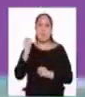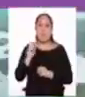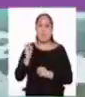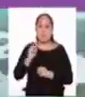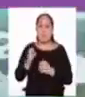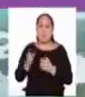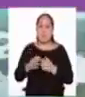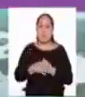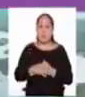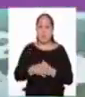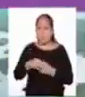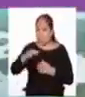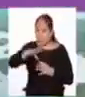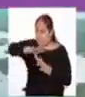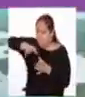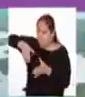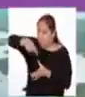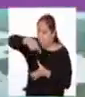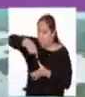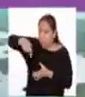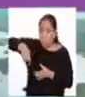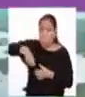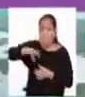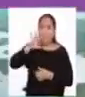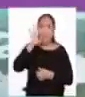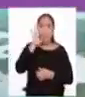del cual solo el